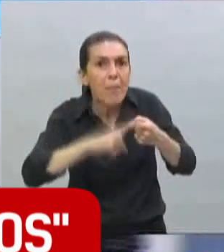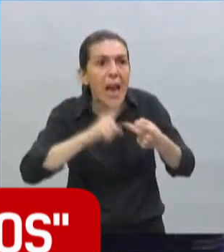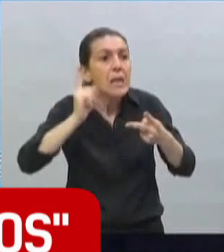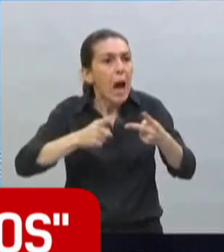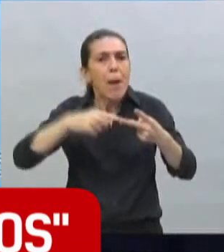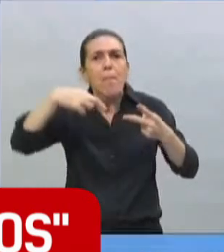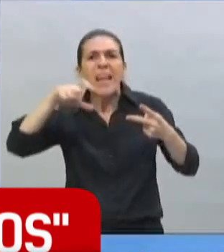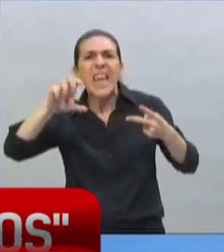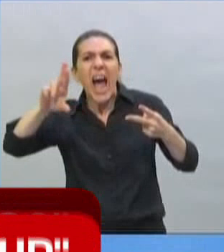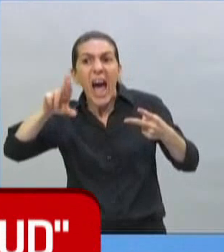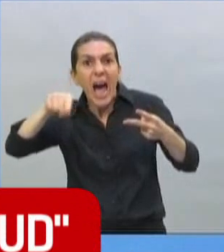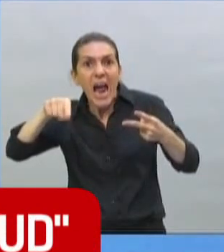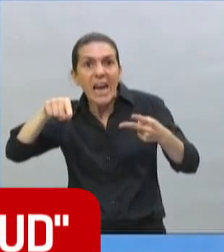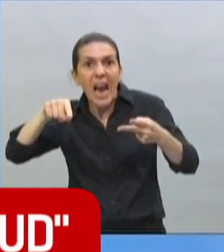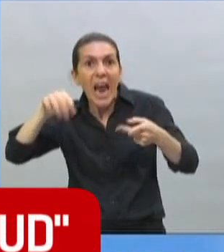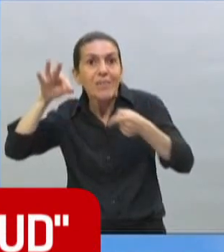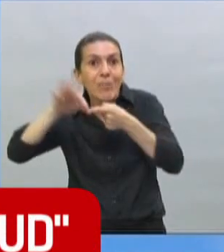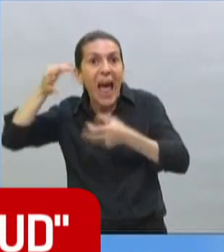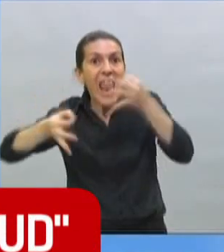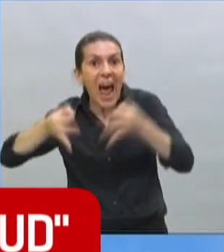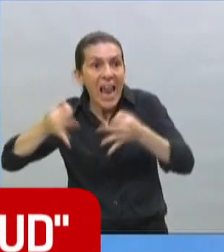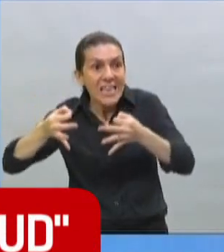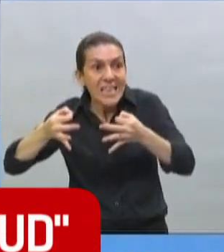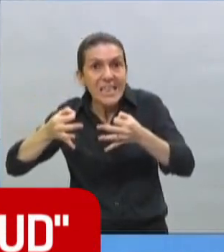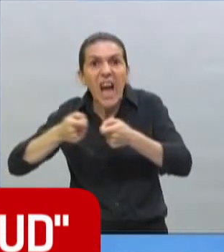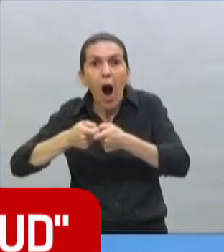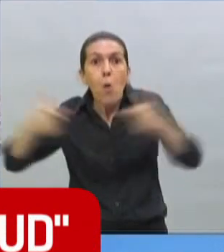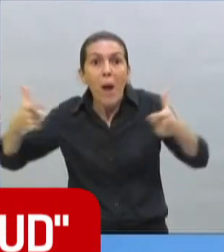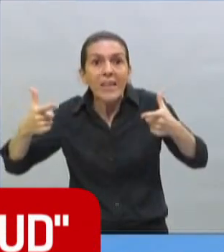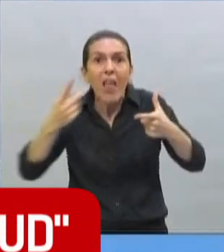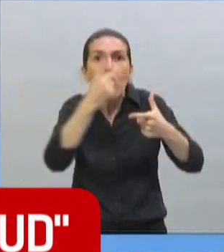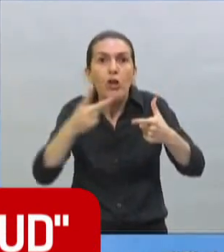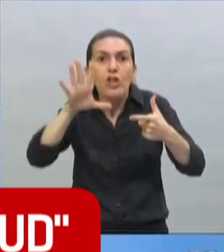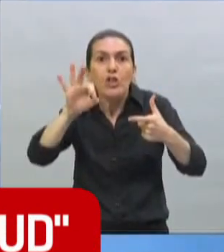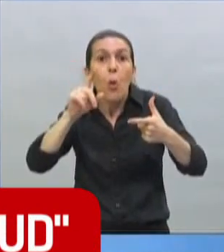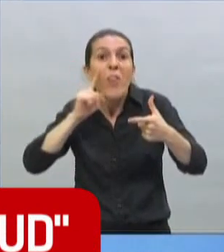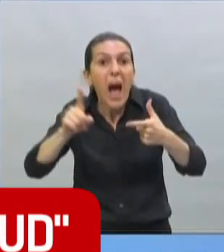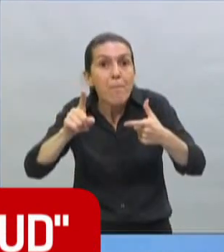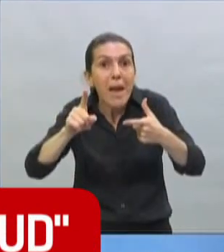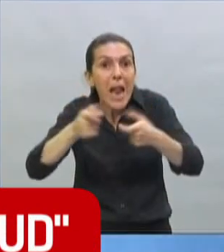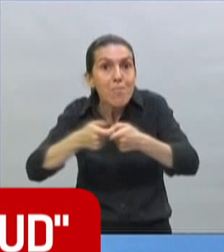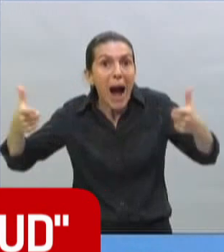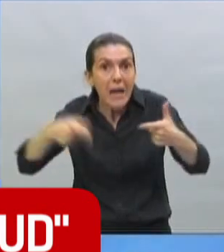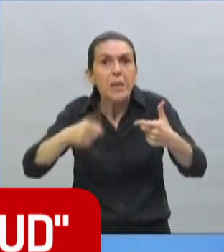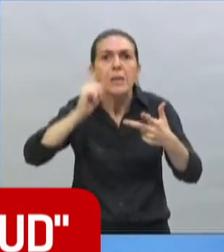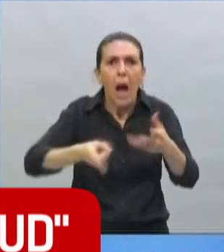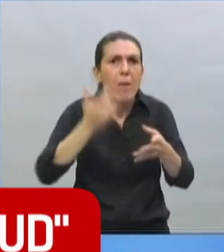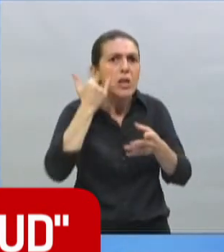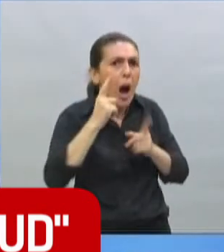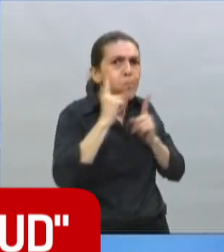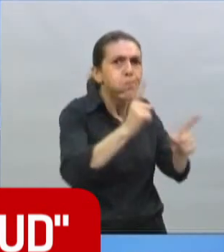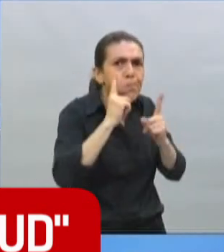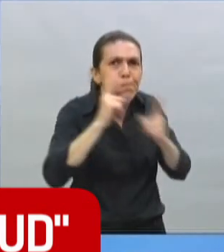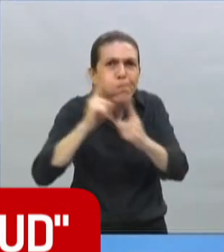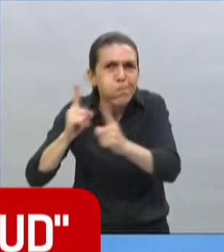PCR, que son los test más habituales, han aumentado en 250.000 casos. Y hemos también atendido la